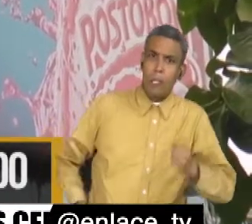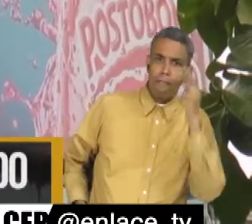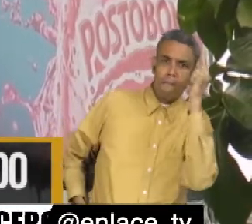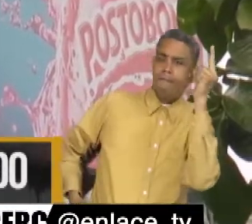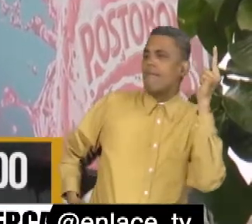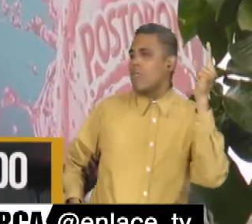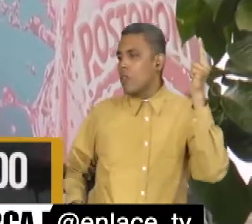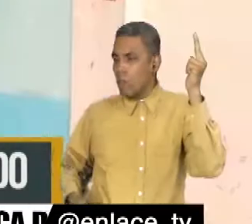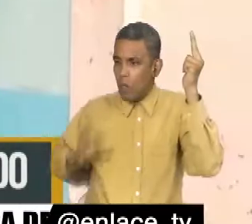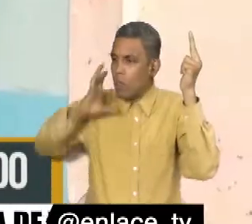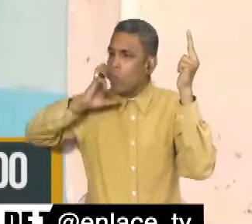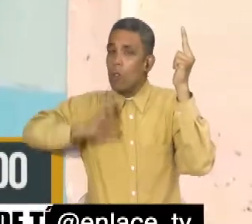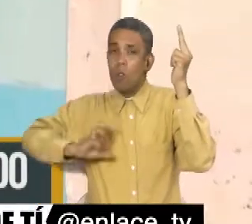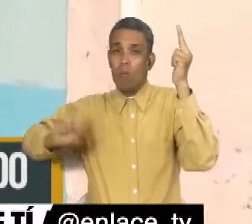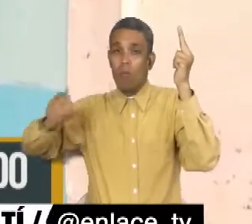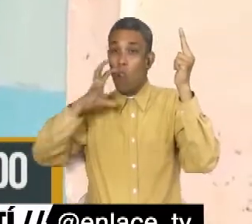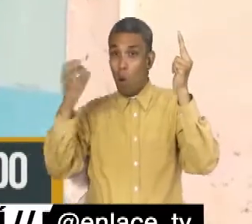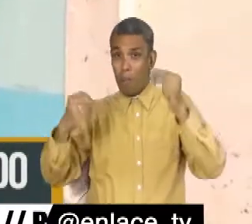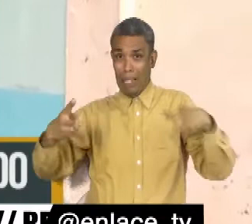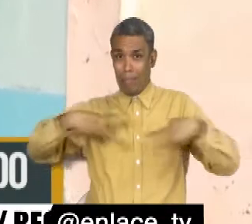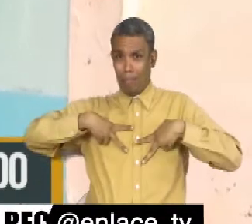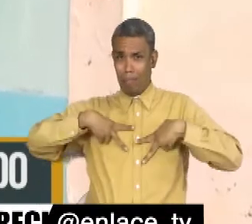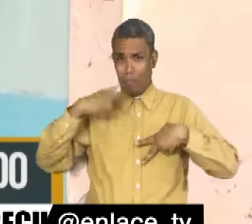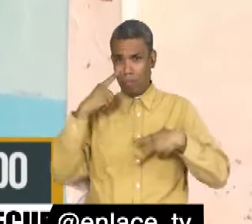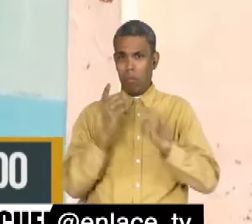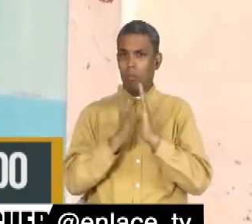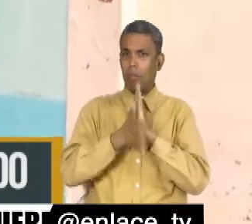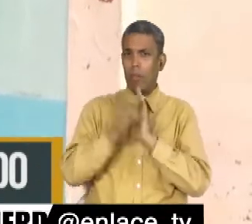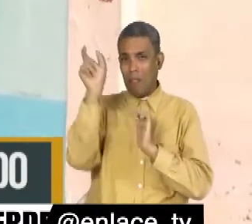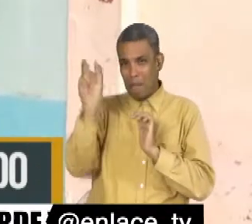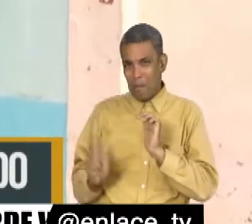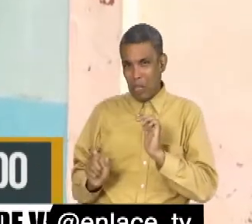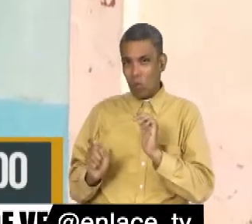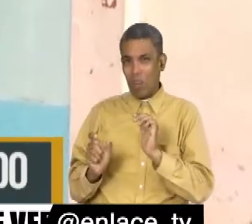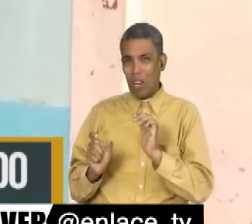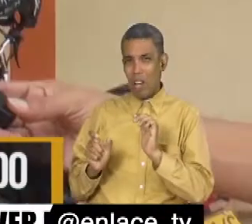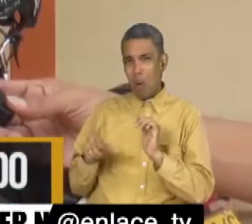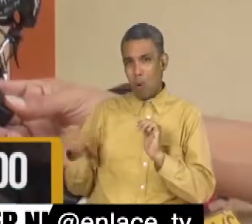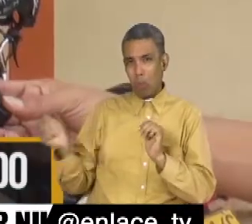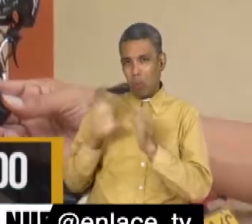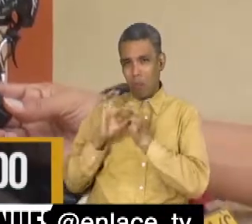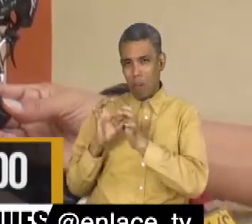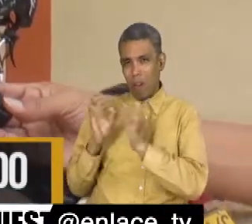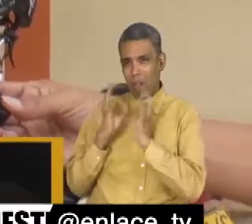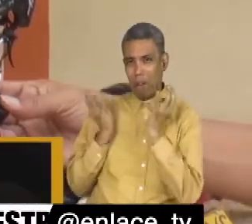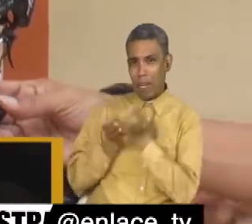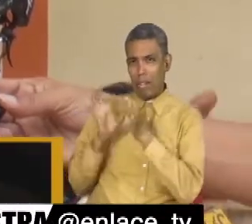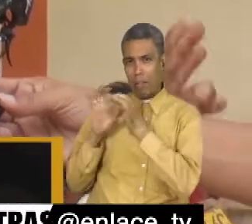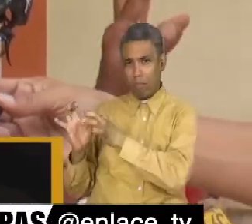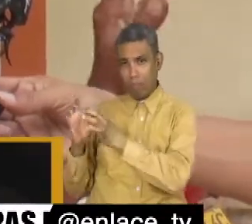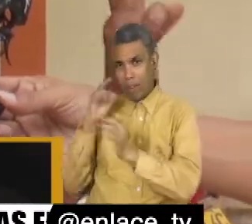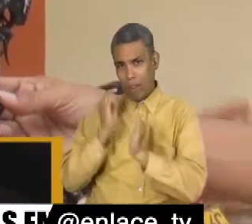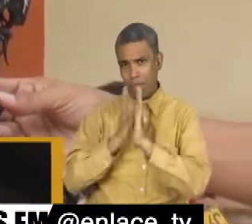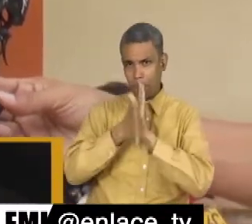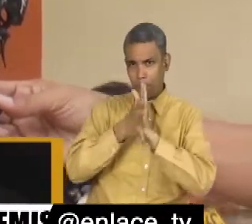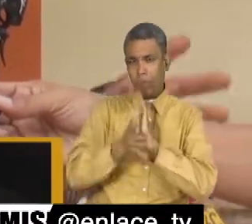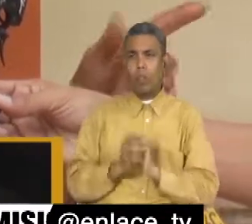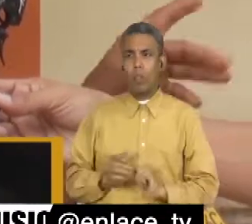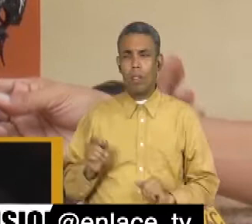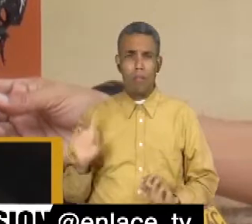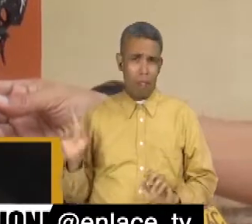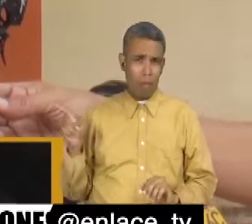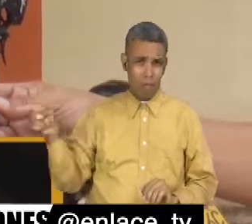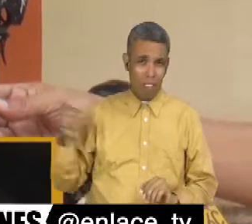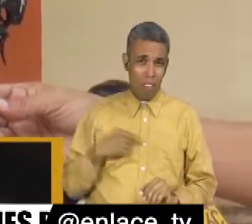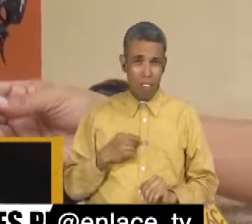dueño del establecimiento público. Un familiar de la víctima ha narrado en Enlace Noticias lo sucedido. Madrugó a las 4 de la mañana y mientras que él